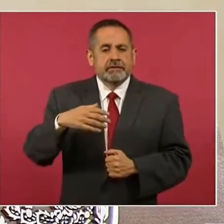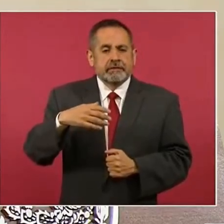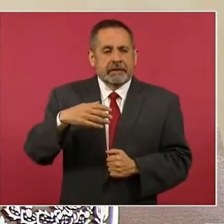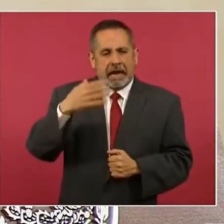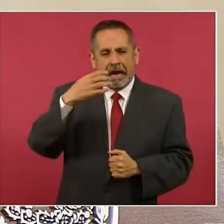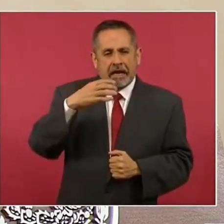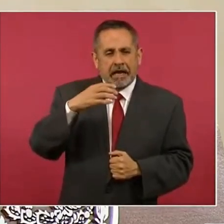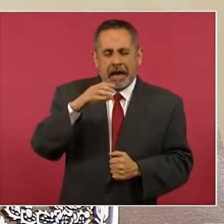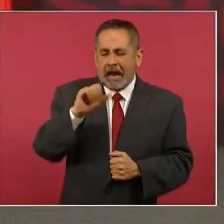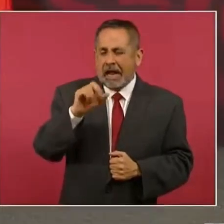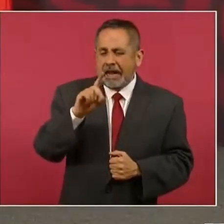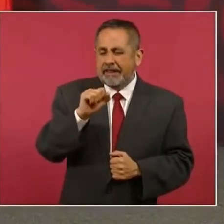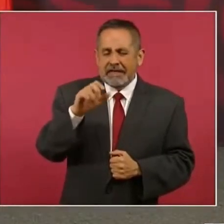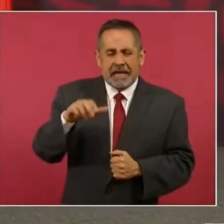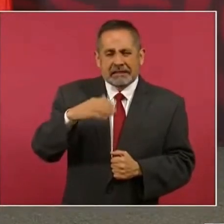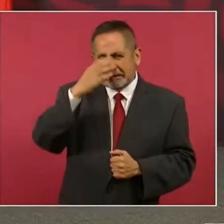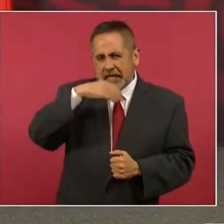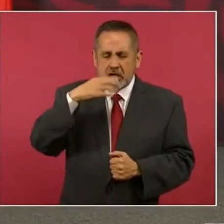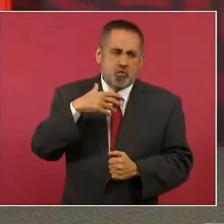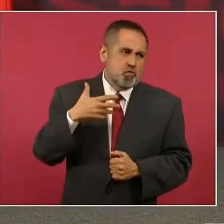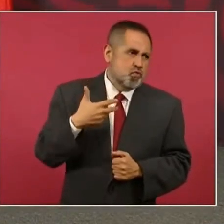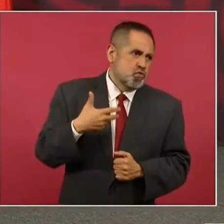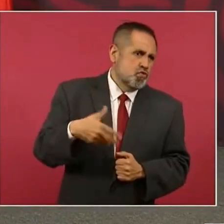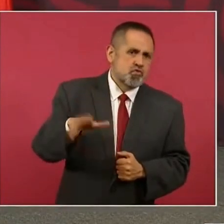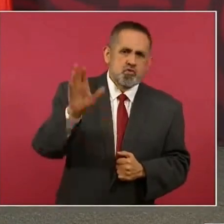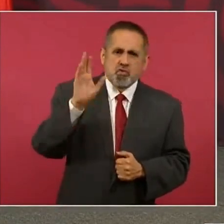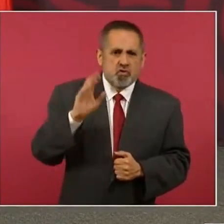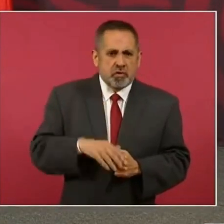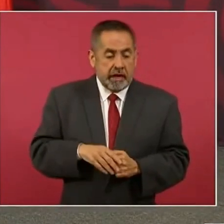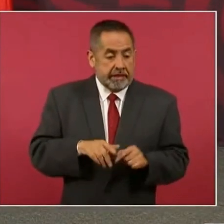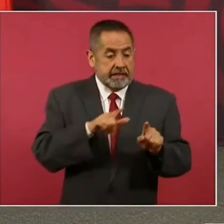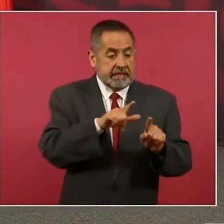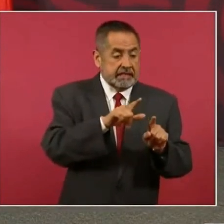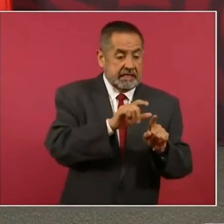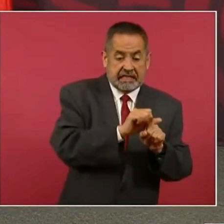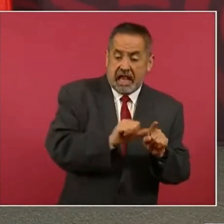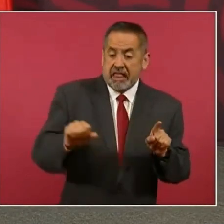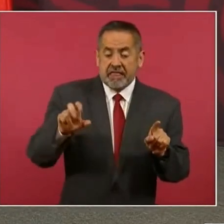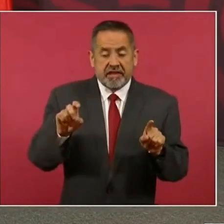porque desde el 17 hasta el 38